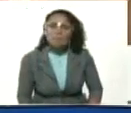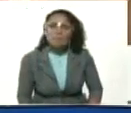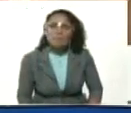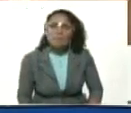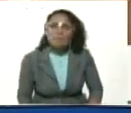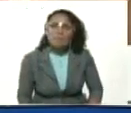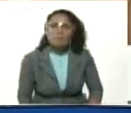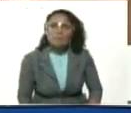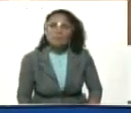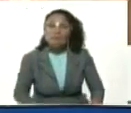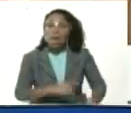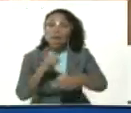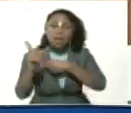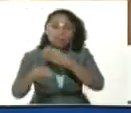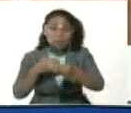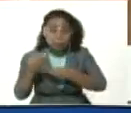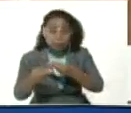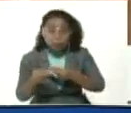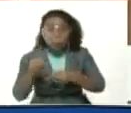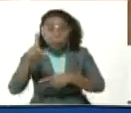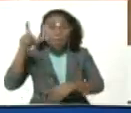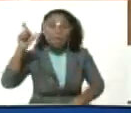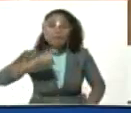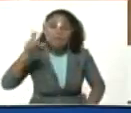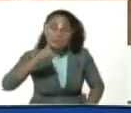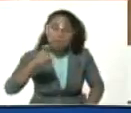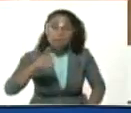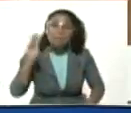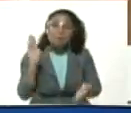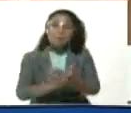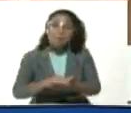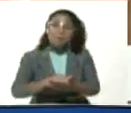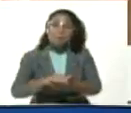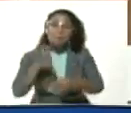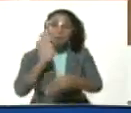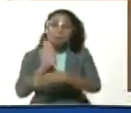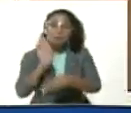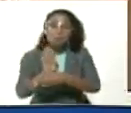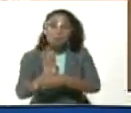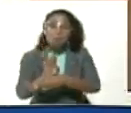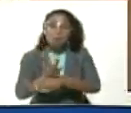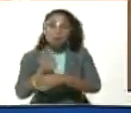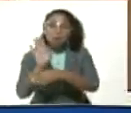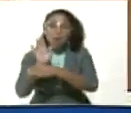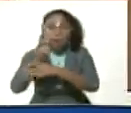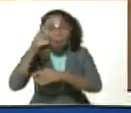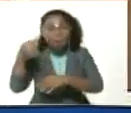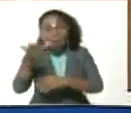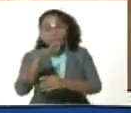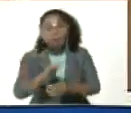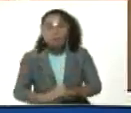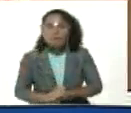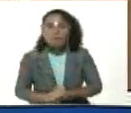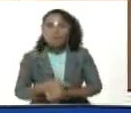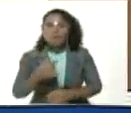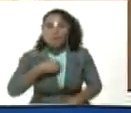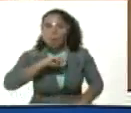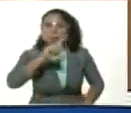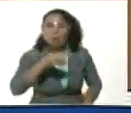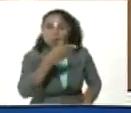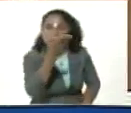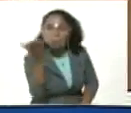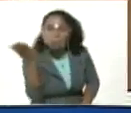¿ha sido o no ha sido una necesidad tener protectorado para proteger al pueblo? Le pregunto al